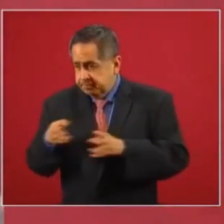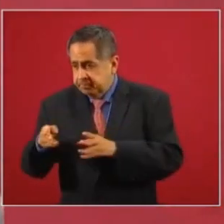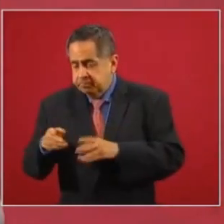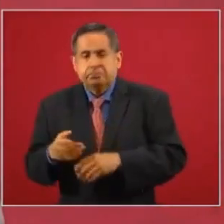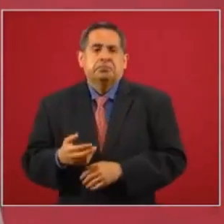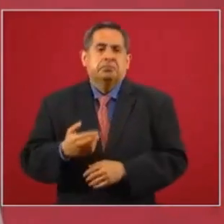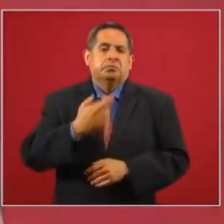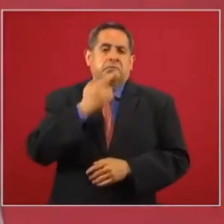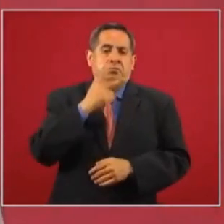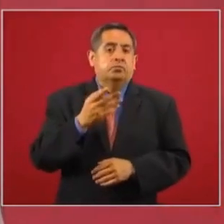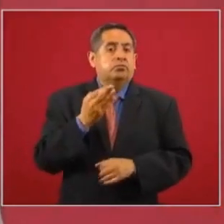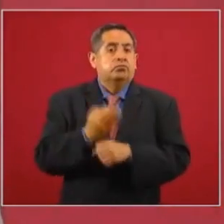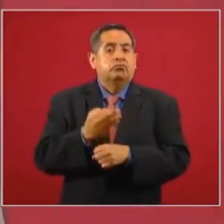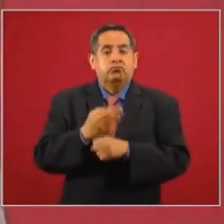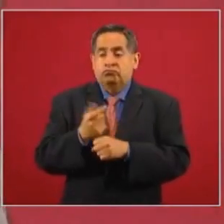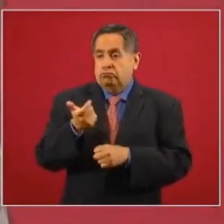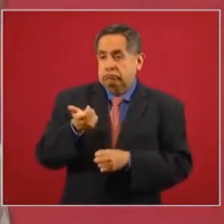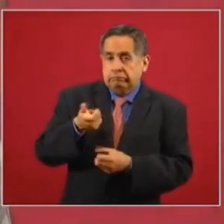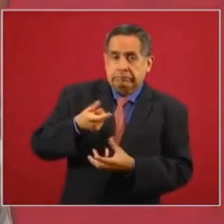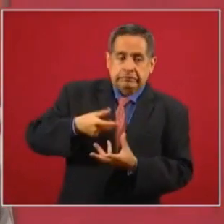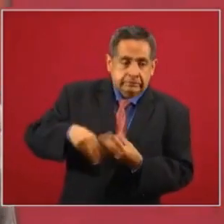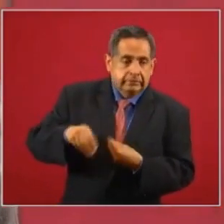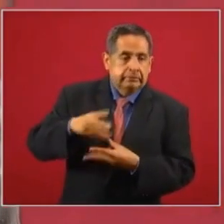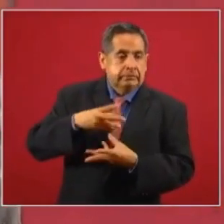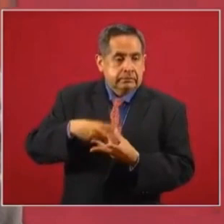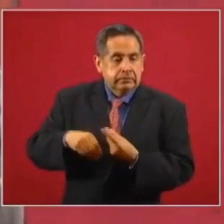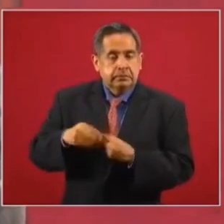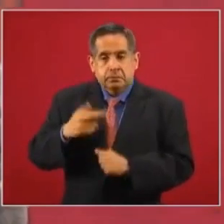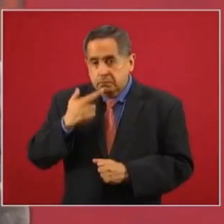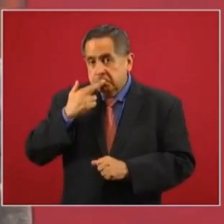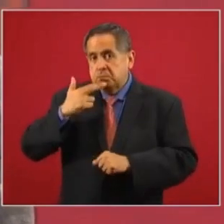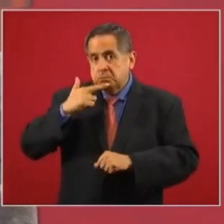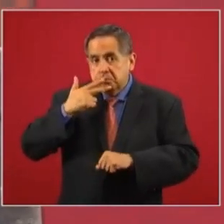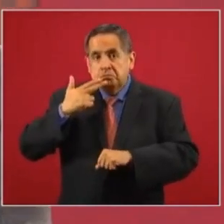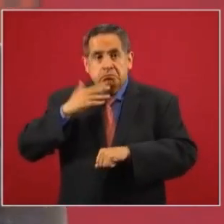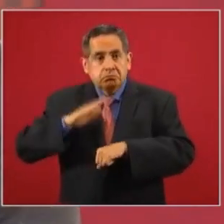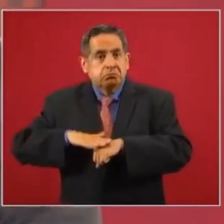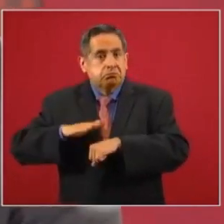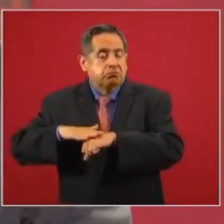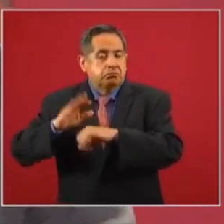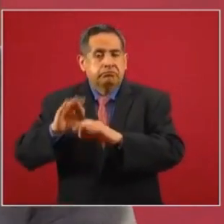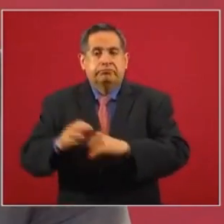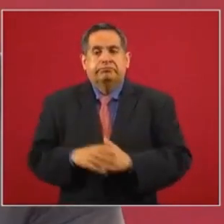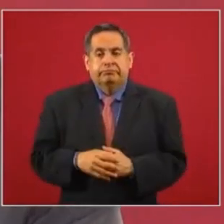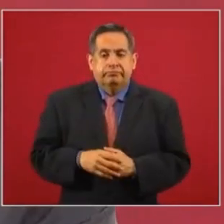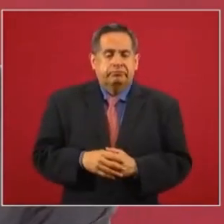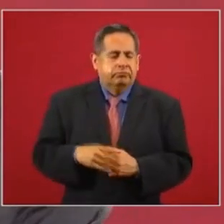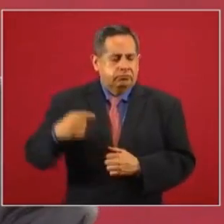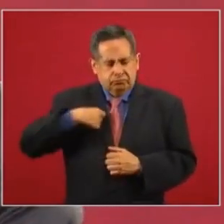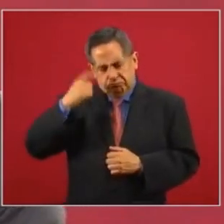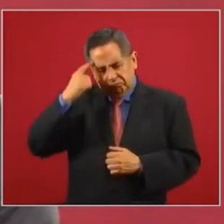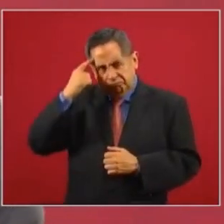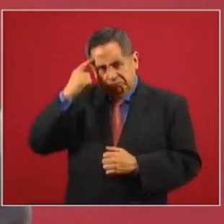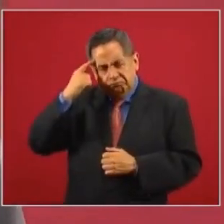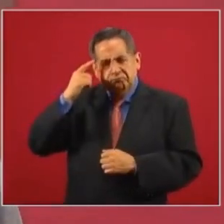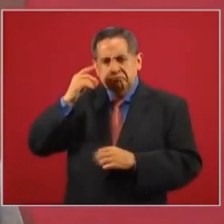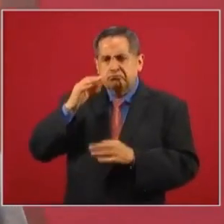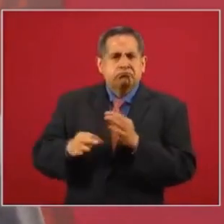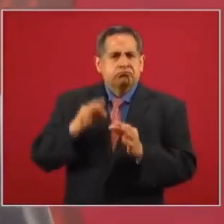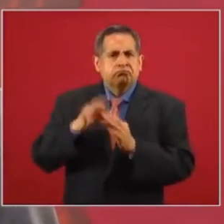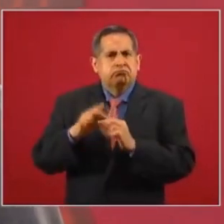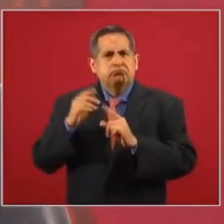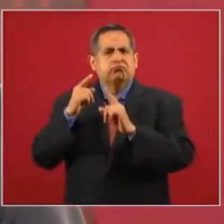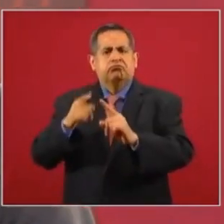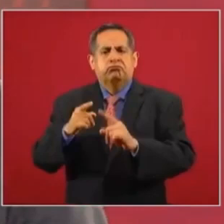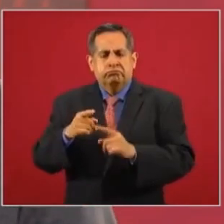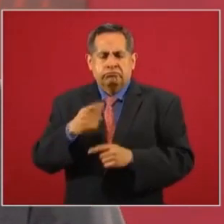nos estamos recuperando. Eso es un hecho. Se cumplió nuestro pronóstico de que íbamos